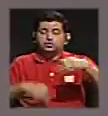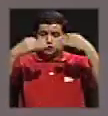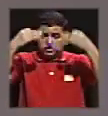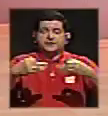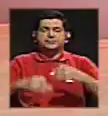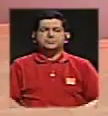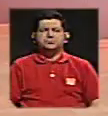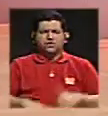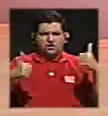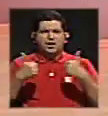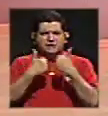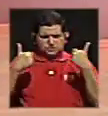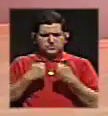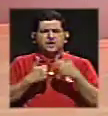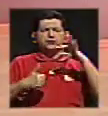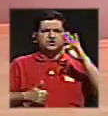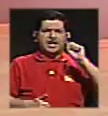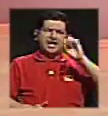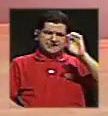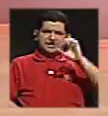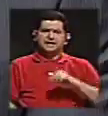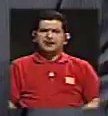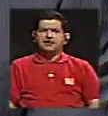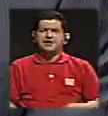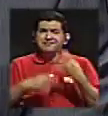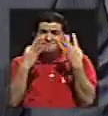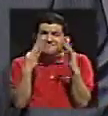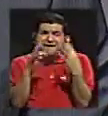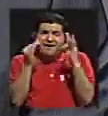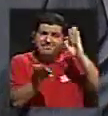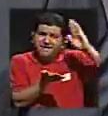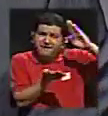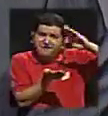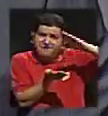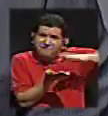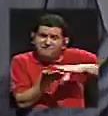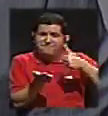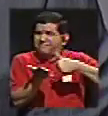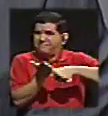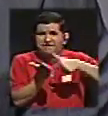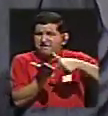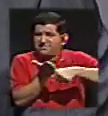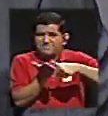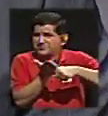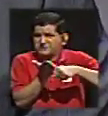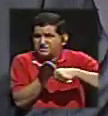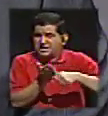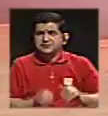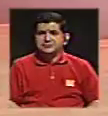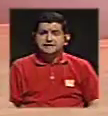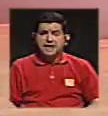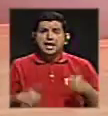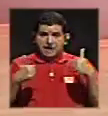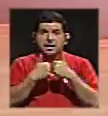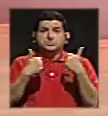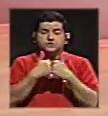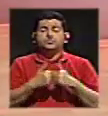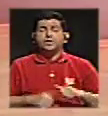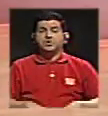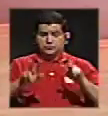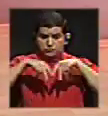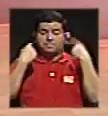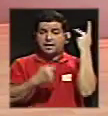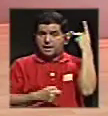votar es un desafío para el tce intentar reducir el abstencionismo es un desafío para los partidos